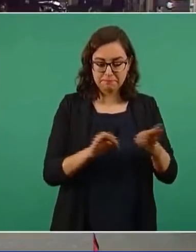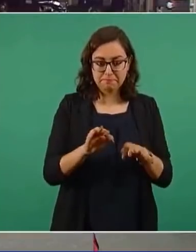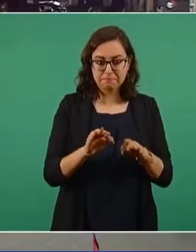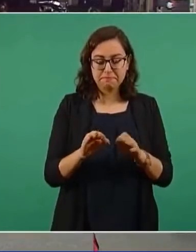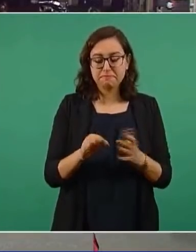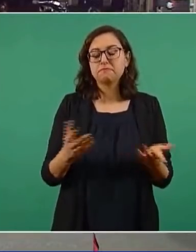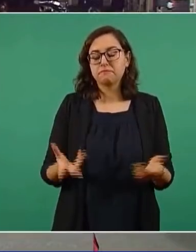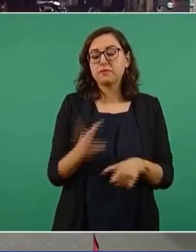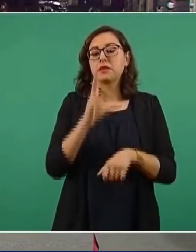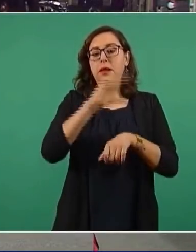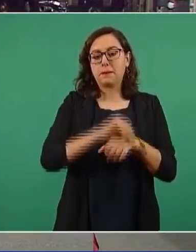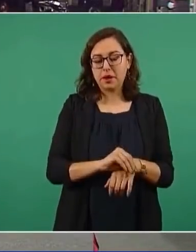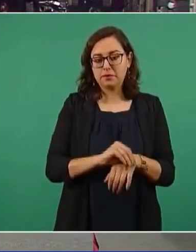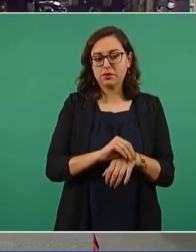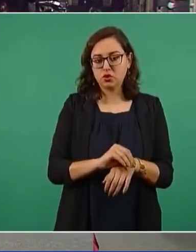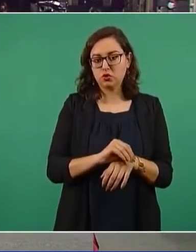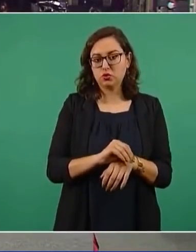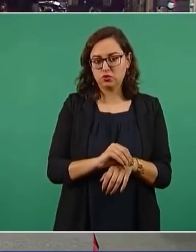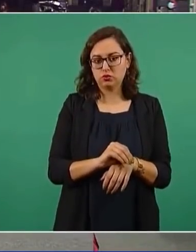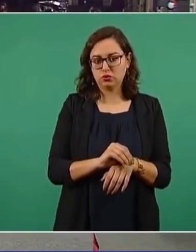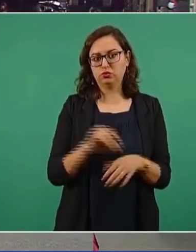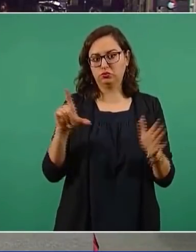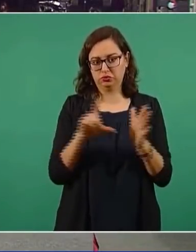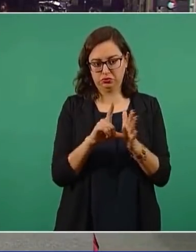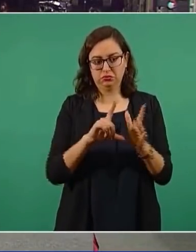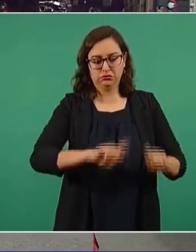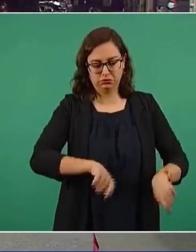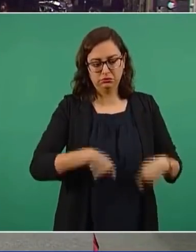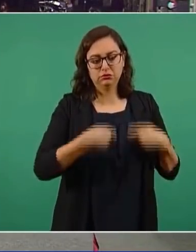licencia federal y poder trabajar.